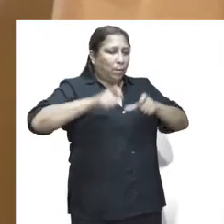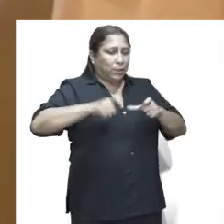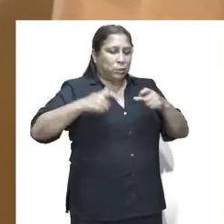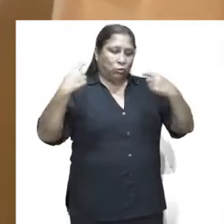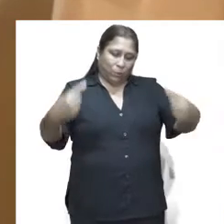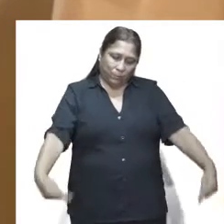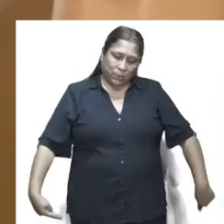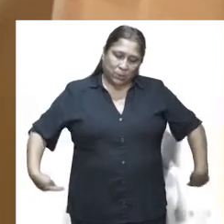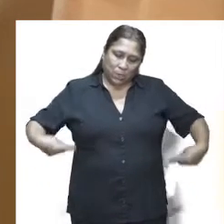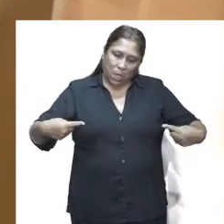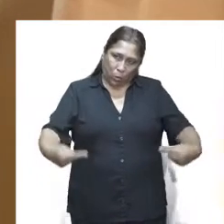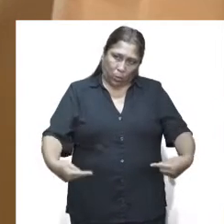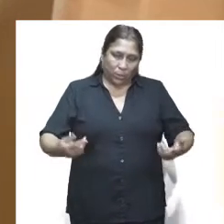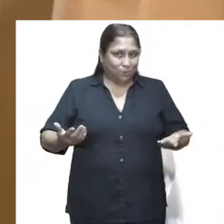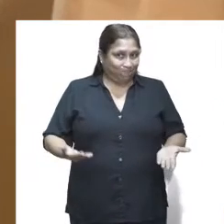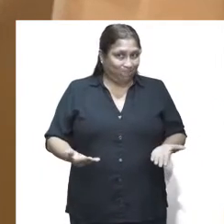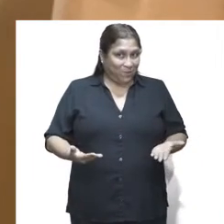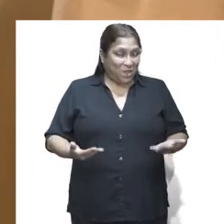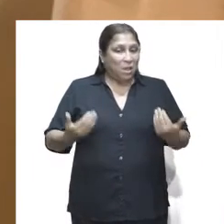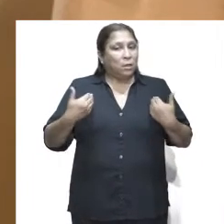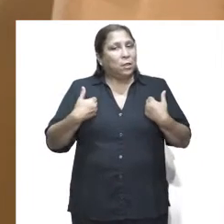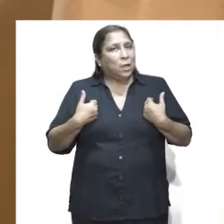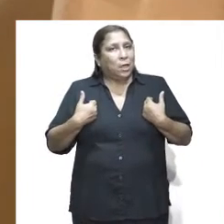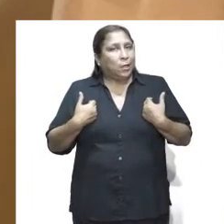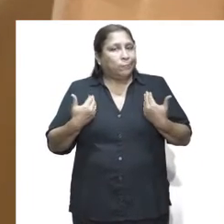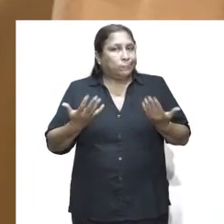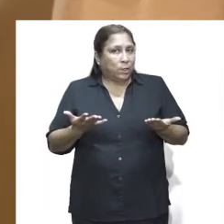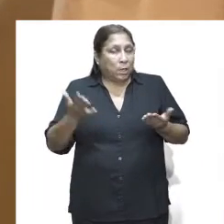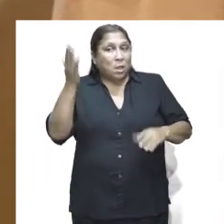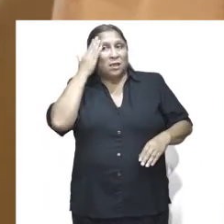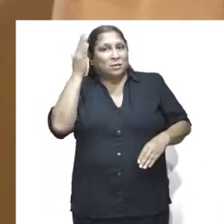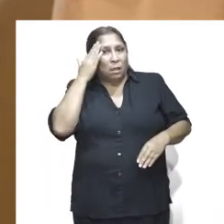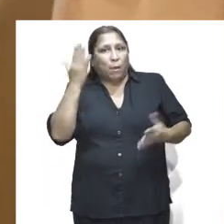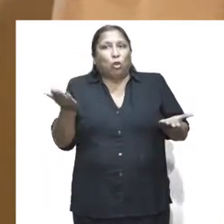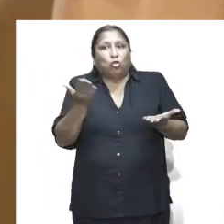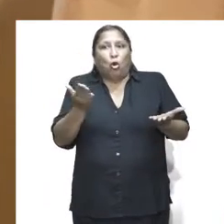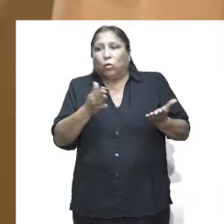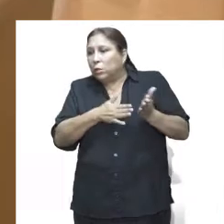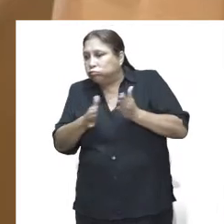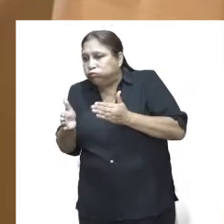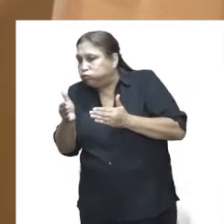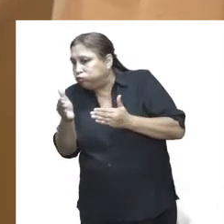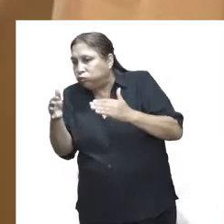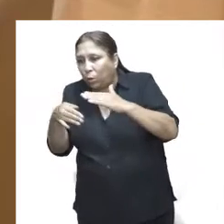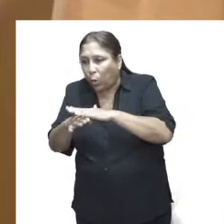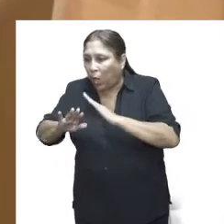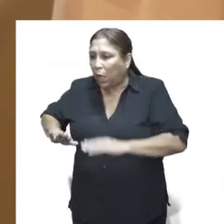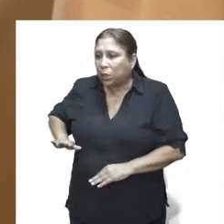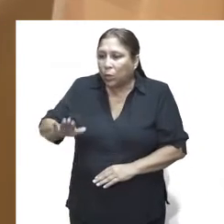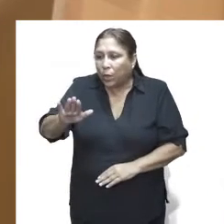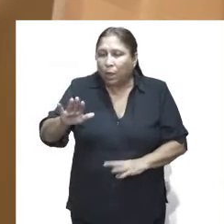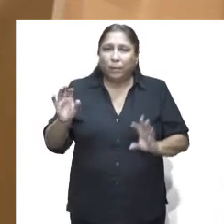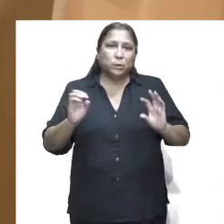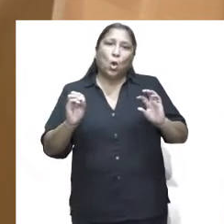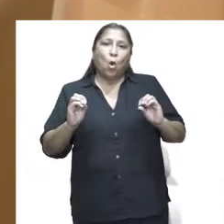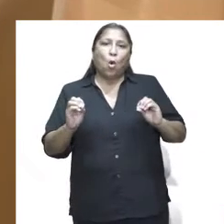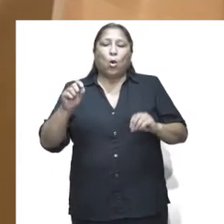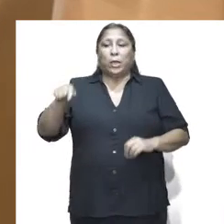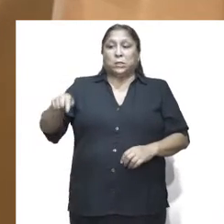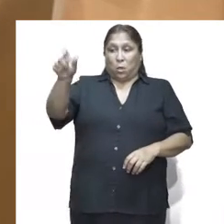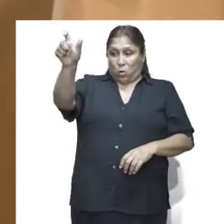ruedas tiene que saber por dónde está el ingreso con rampas, o es que tiene que haber